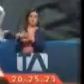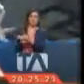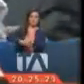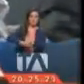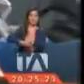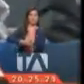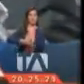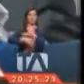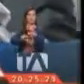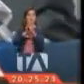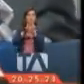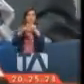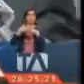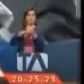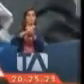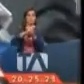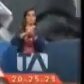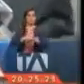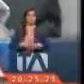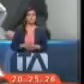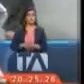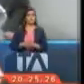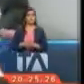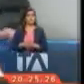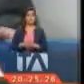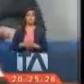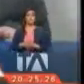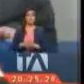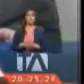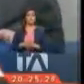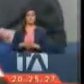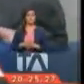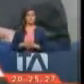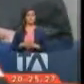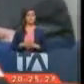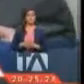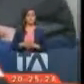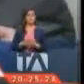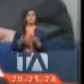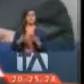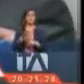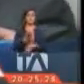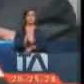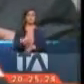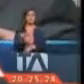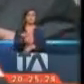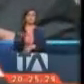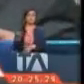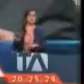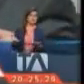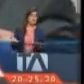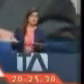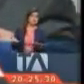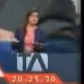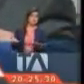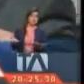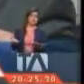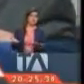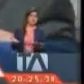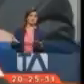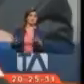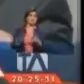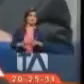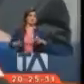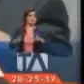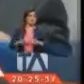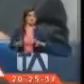expedición del Código Orgánico Integral Penal. Resulta ser que este es un caso análogo. Es un caso análogo donde los hechos que se